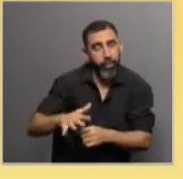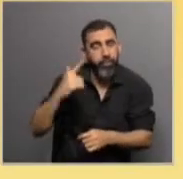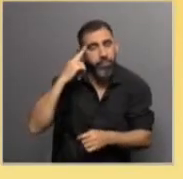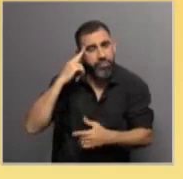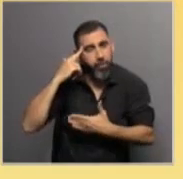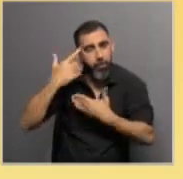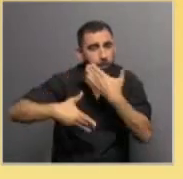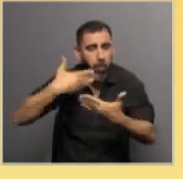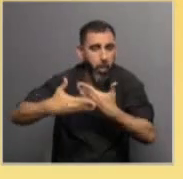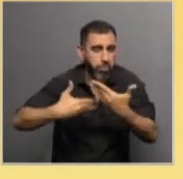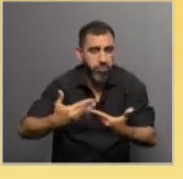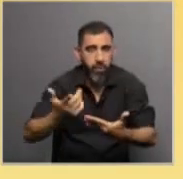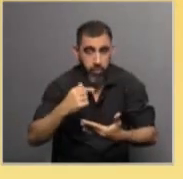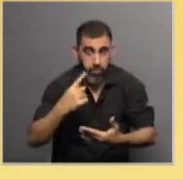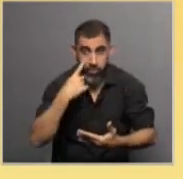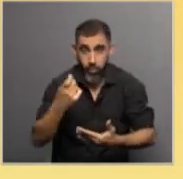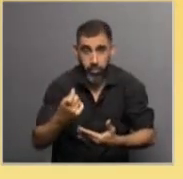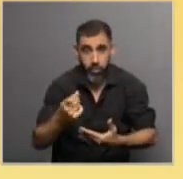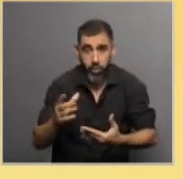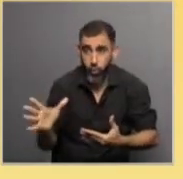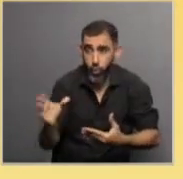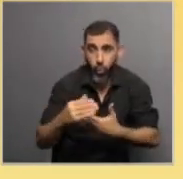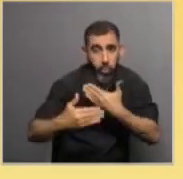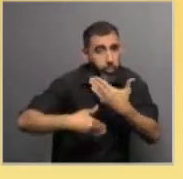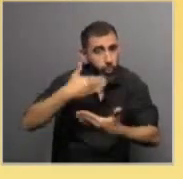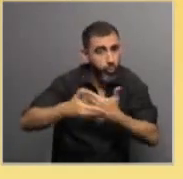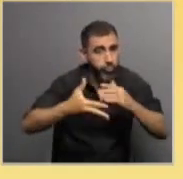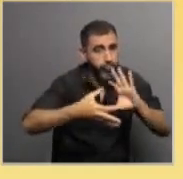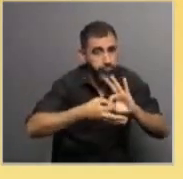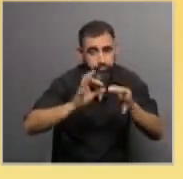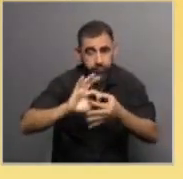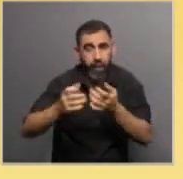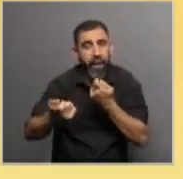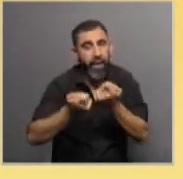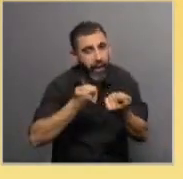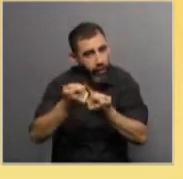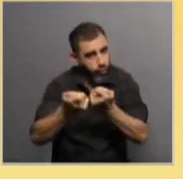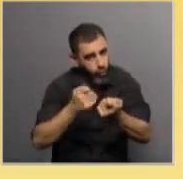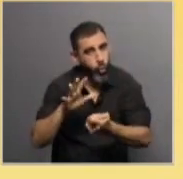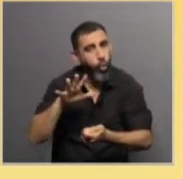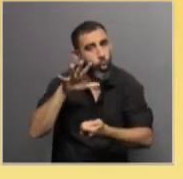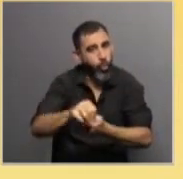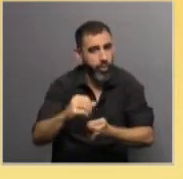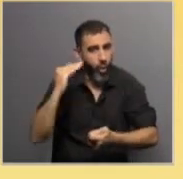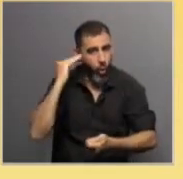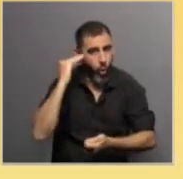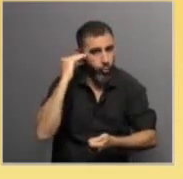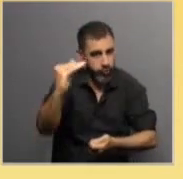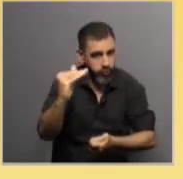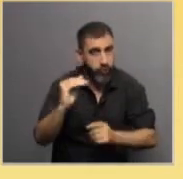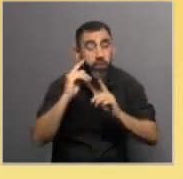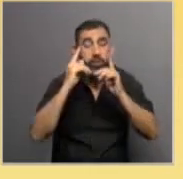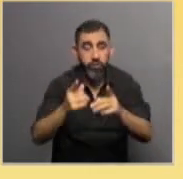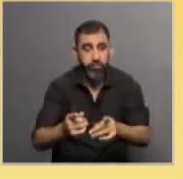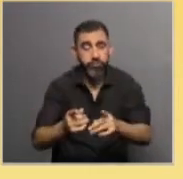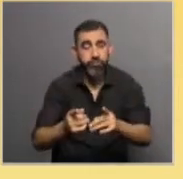proceso desarticulado. Después te das cuenta que son todos procesos vinculados a la gestión muy comprometida de docentes y al hecho de que